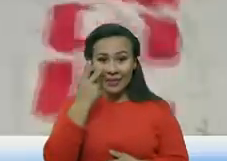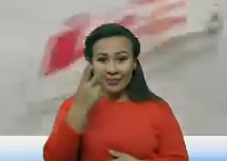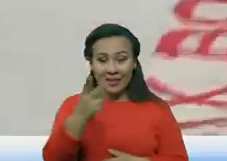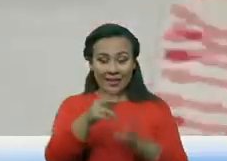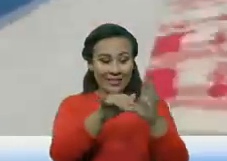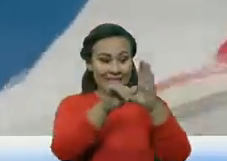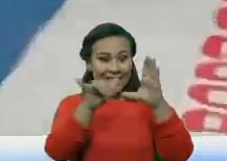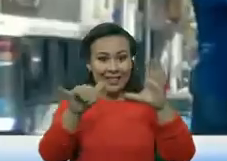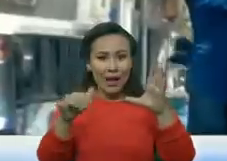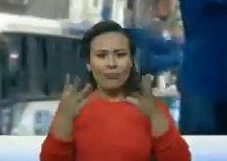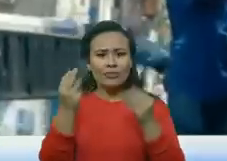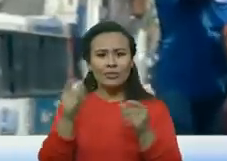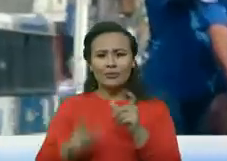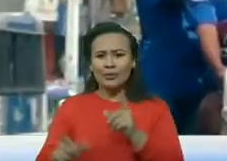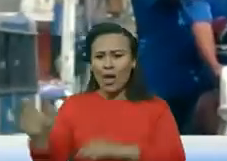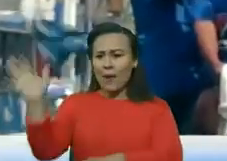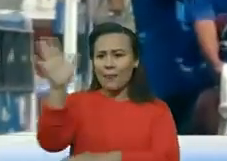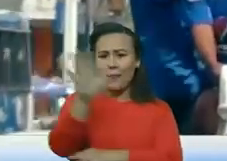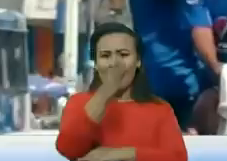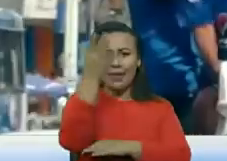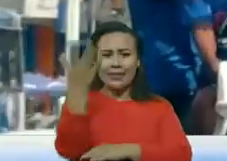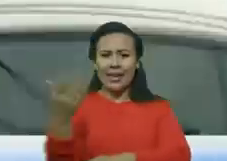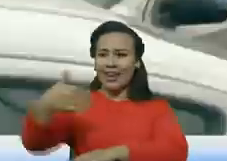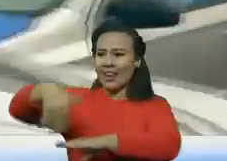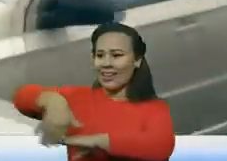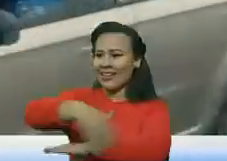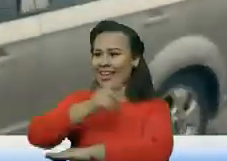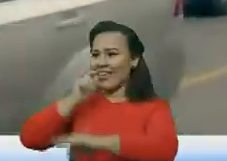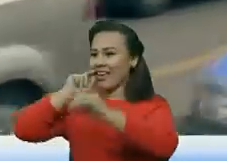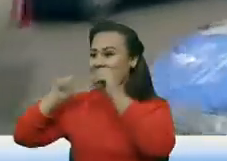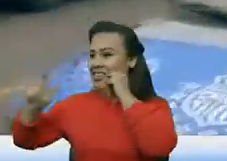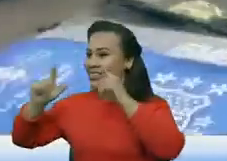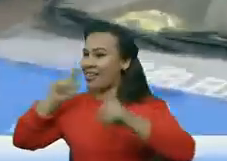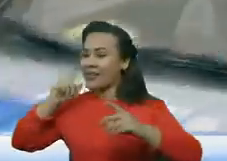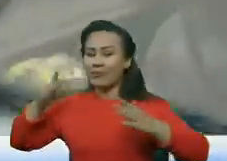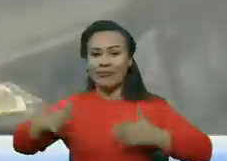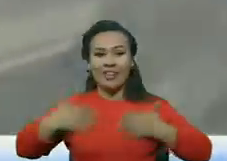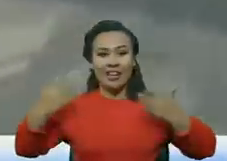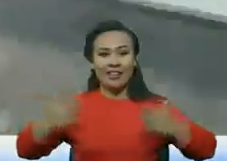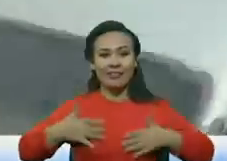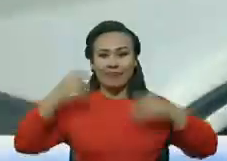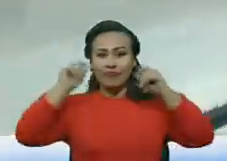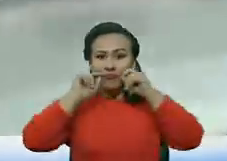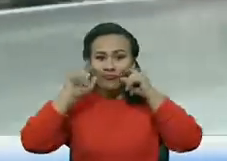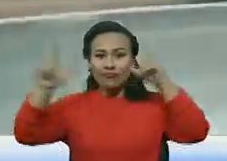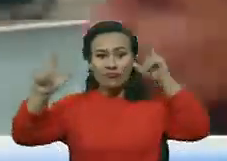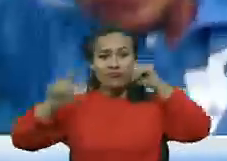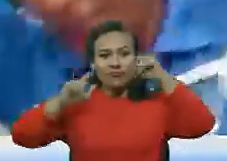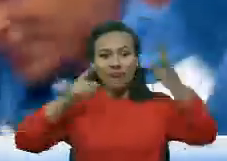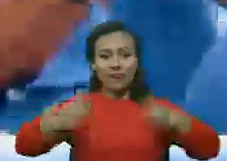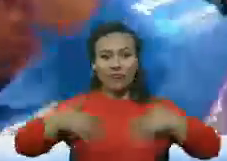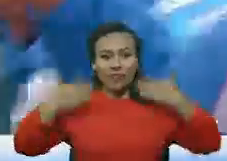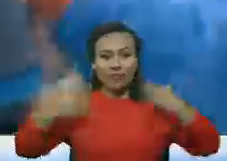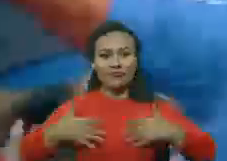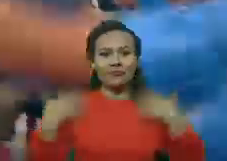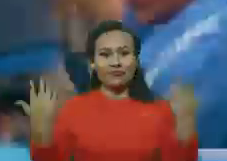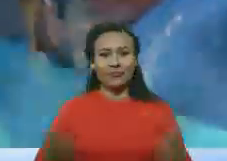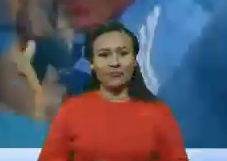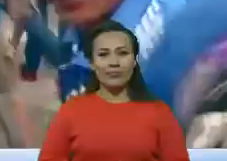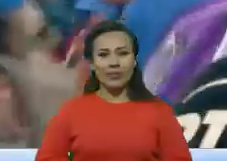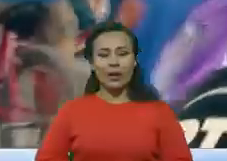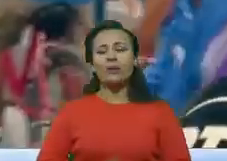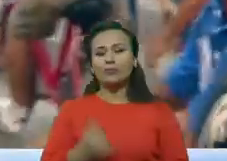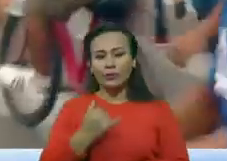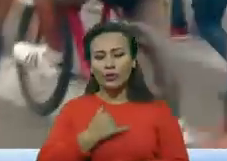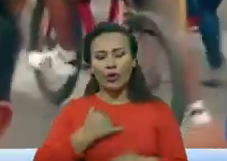los fanáticos salieron a las principales avenidas de los cantones para gritar a todo pulmón la alegría por el campeonato. Contento, un orgullo